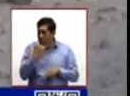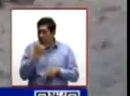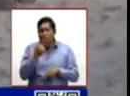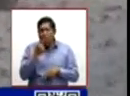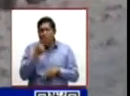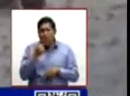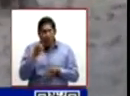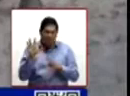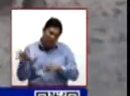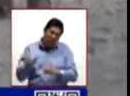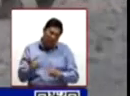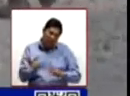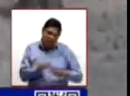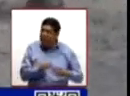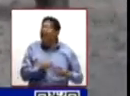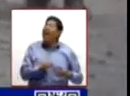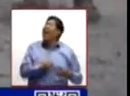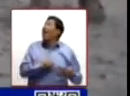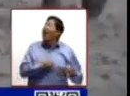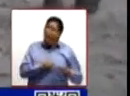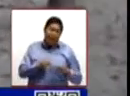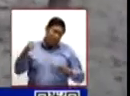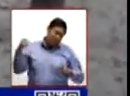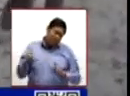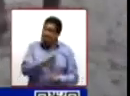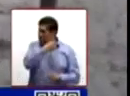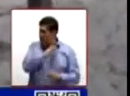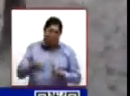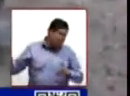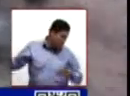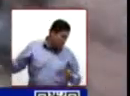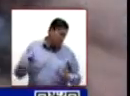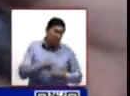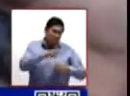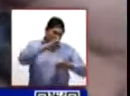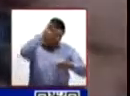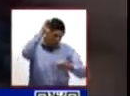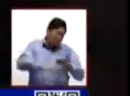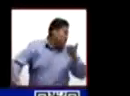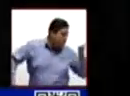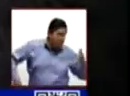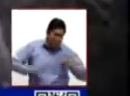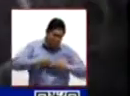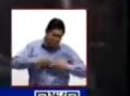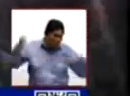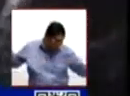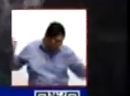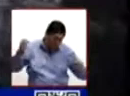lo ha llevado y le ha golpeado, se lo ha quitado.